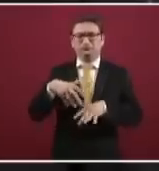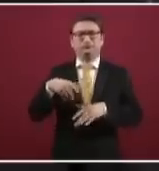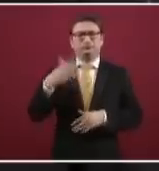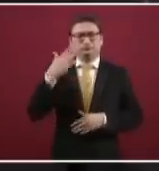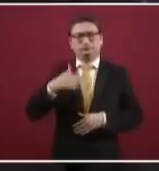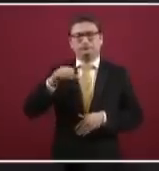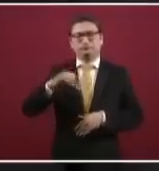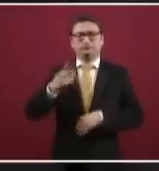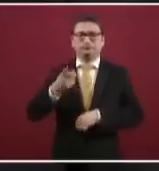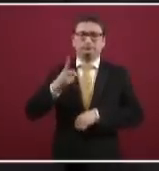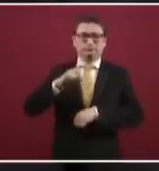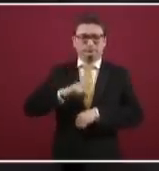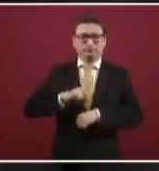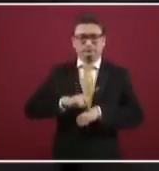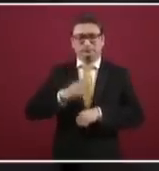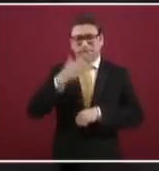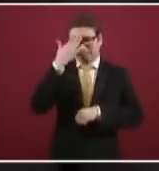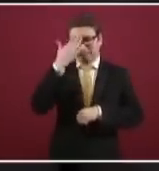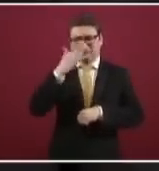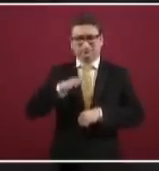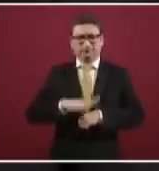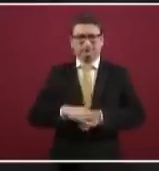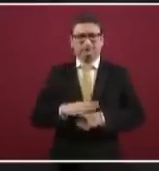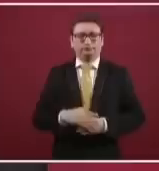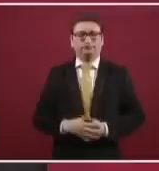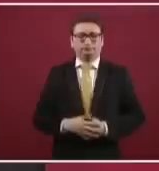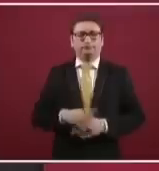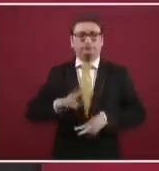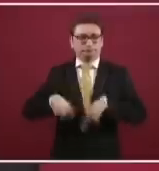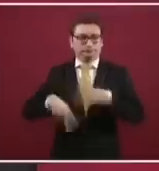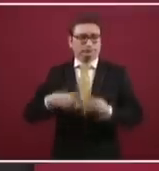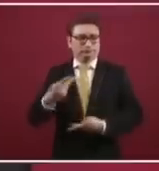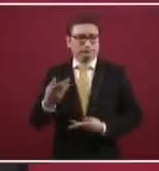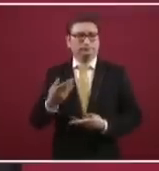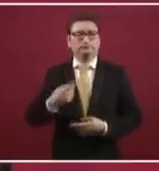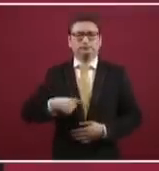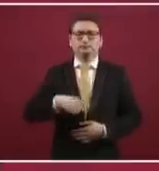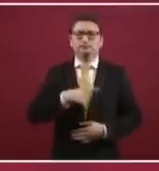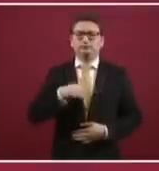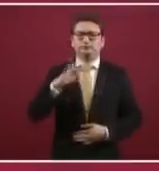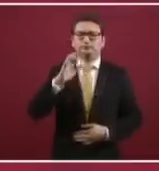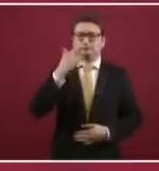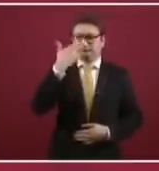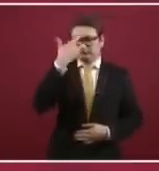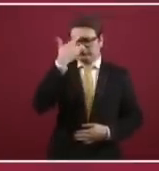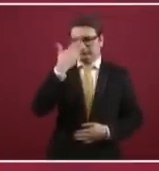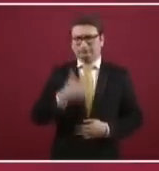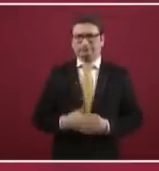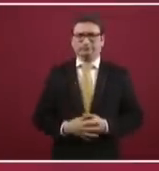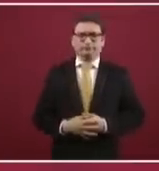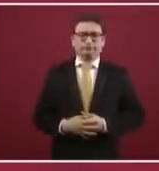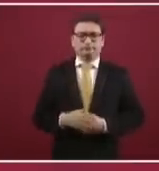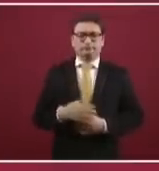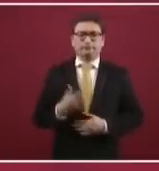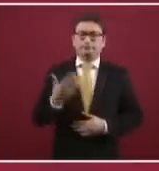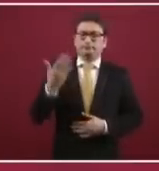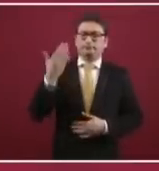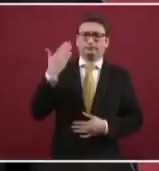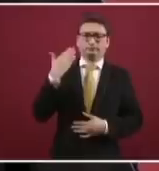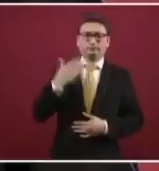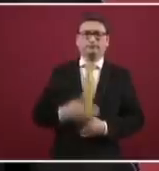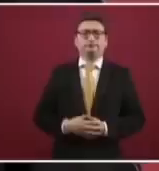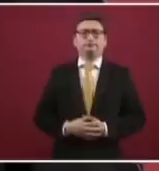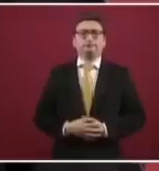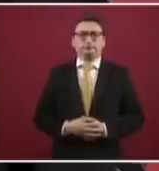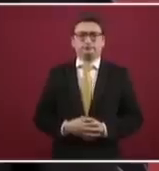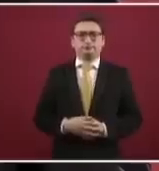del día de hoy. Tenemos que recordar que un 13